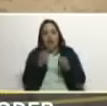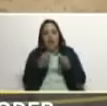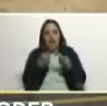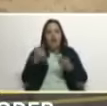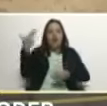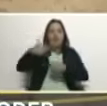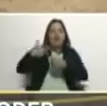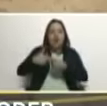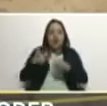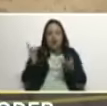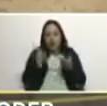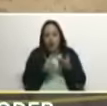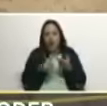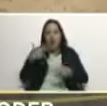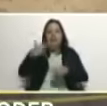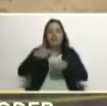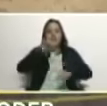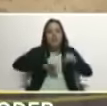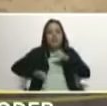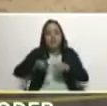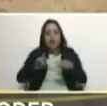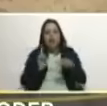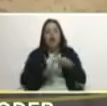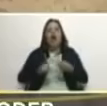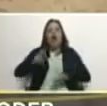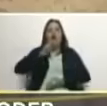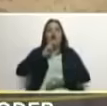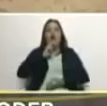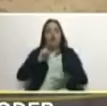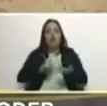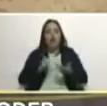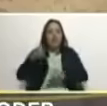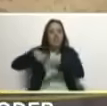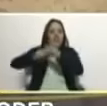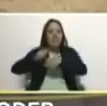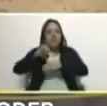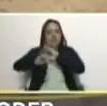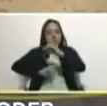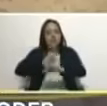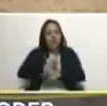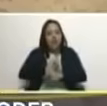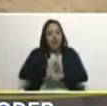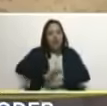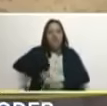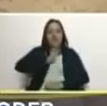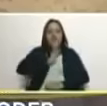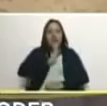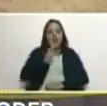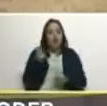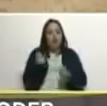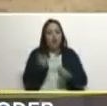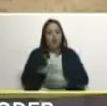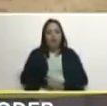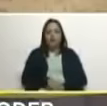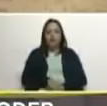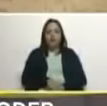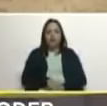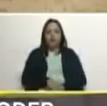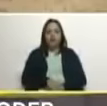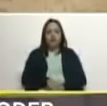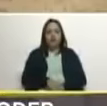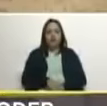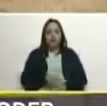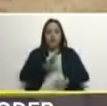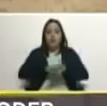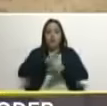petroquímica, para el oro, para el comercio, para las cuentas bancarias. Y fue por las